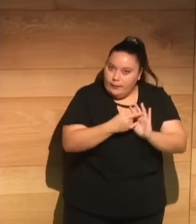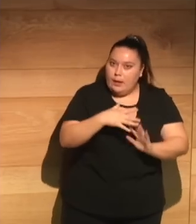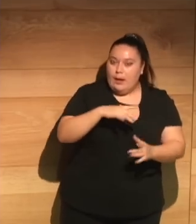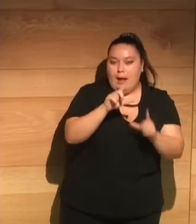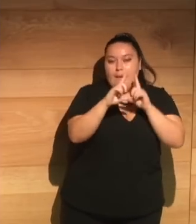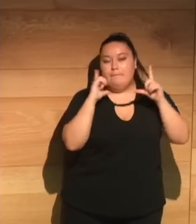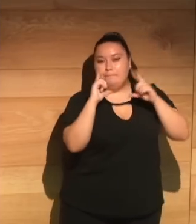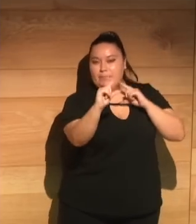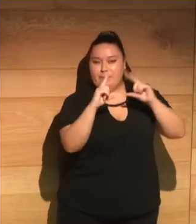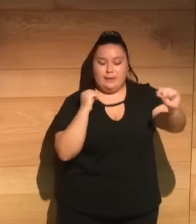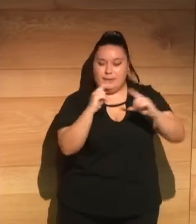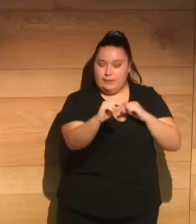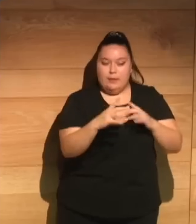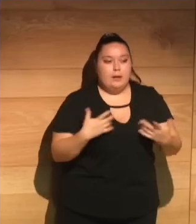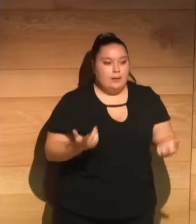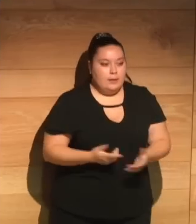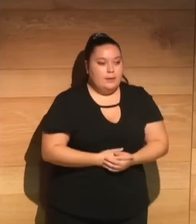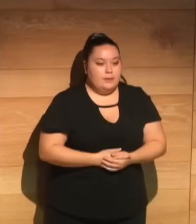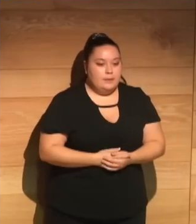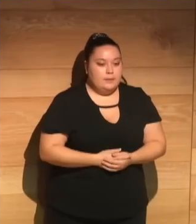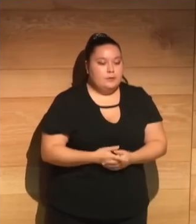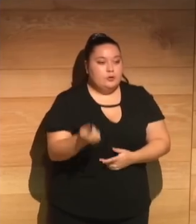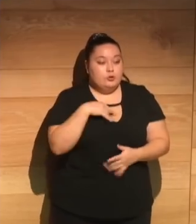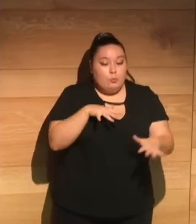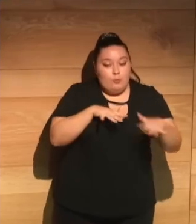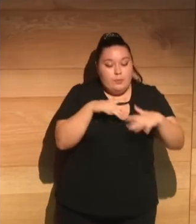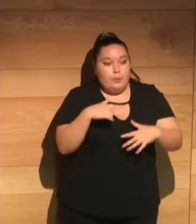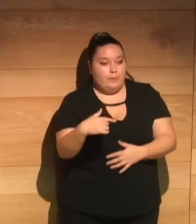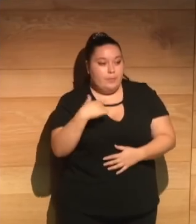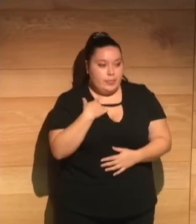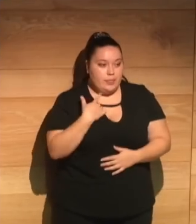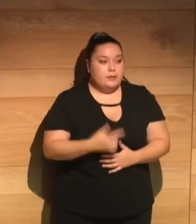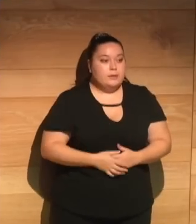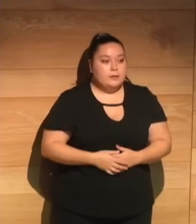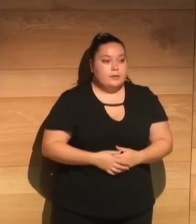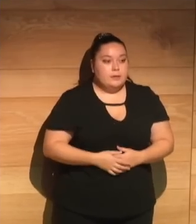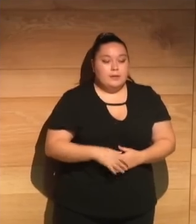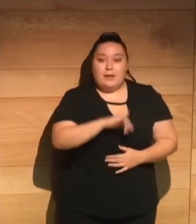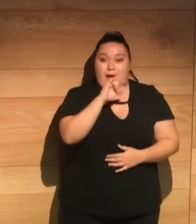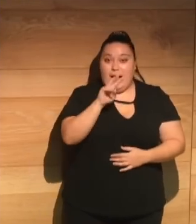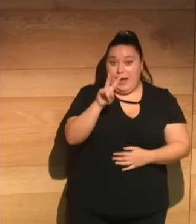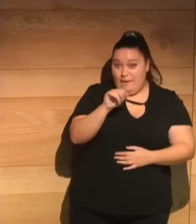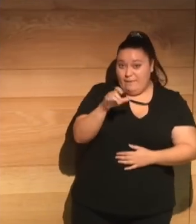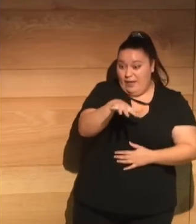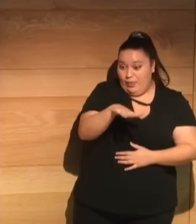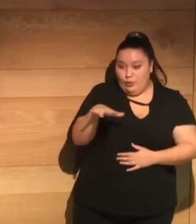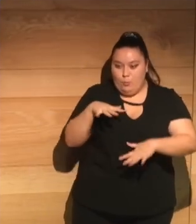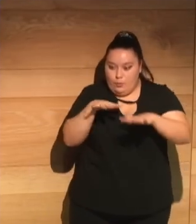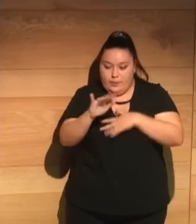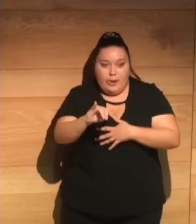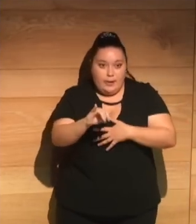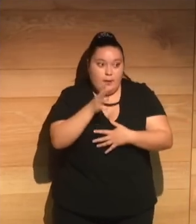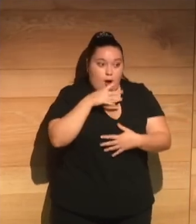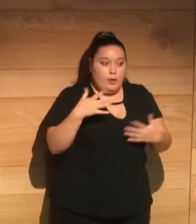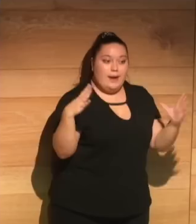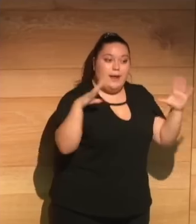la perspectiva. Estamos, o sea, perdiendo movimiento, Arturo, perdón. Cuidado, estamos perdiendo movimiento, sí, claro, porque con la en Java y demás sitios había movimiento y ya con